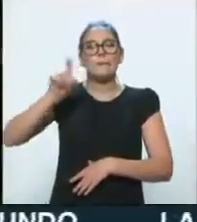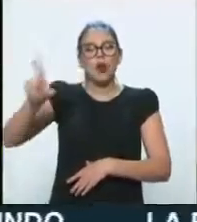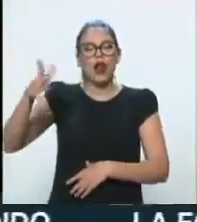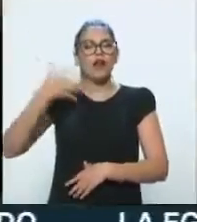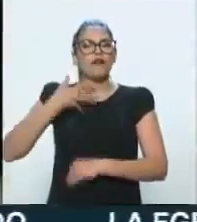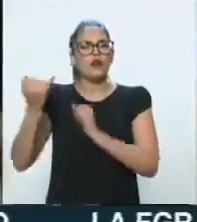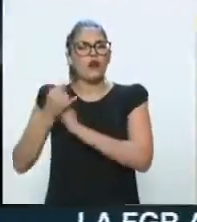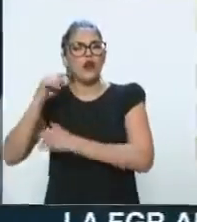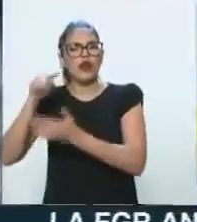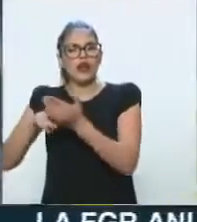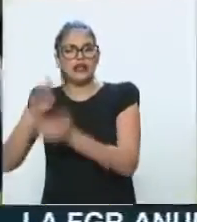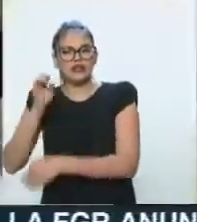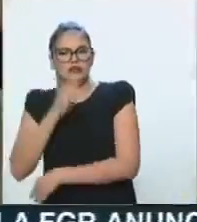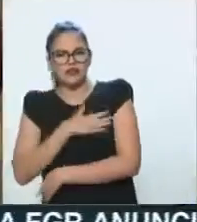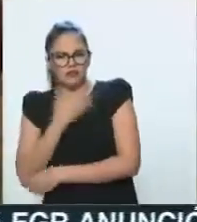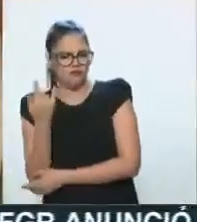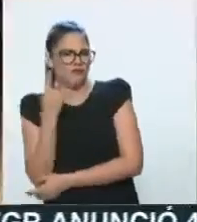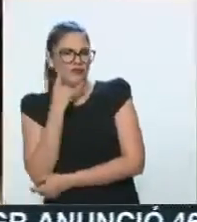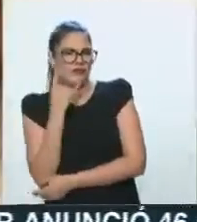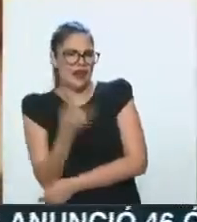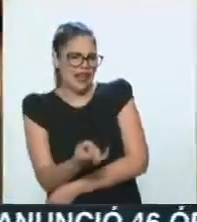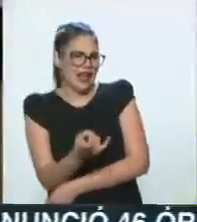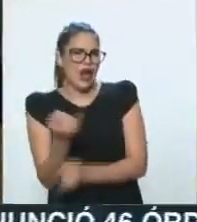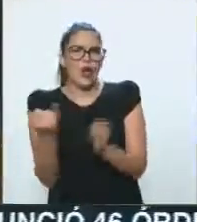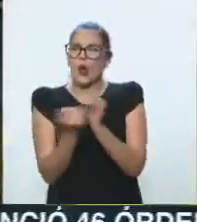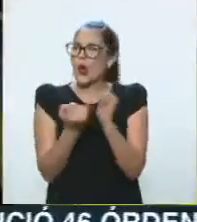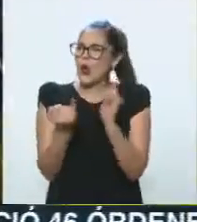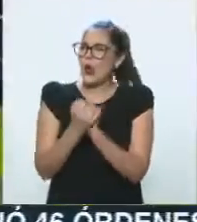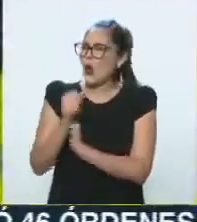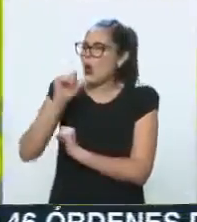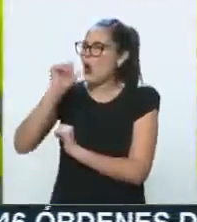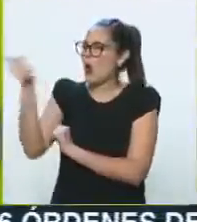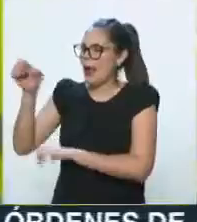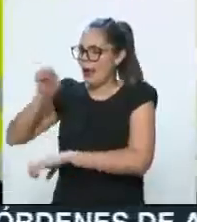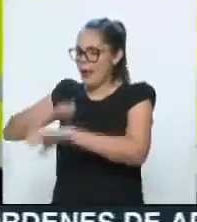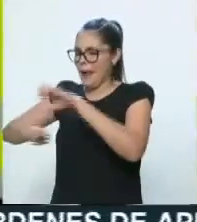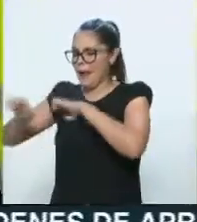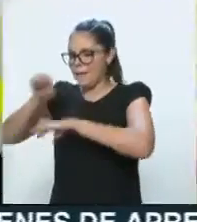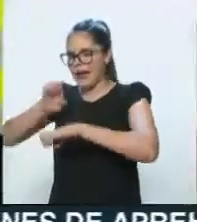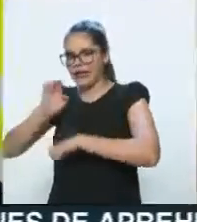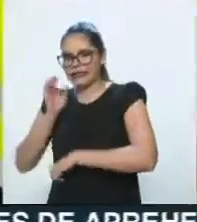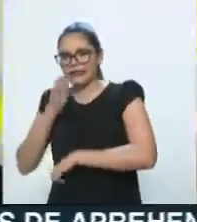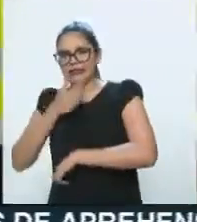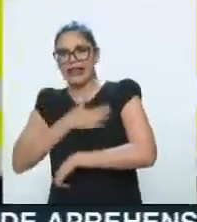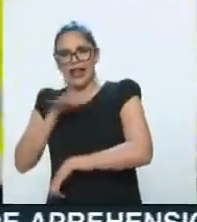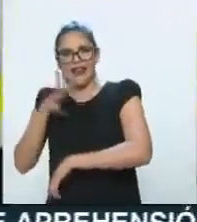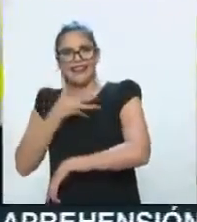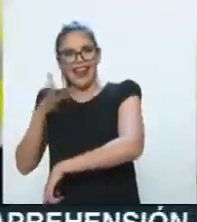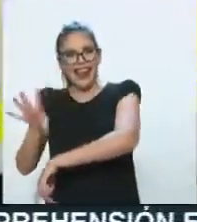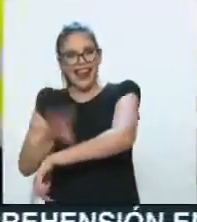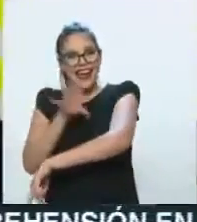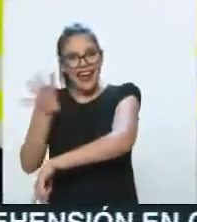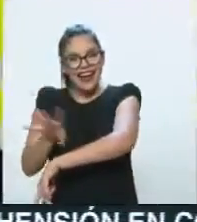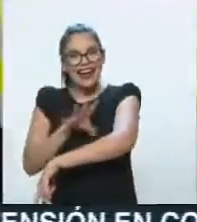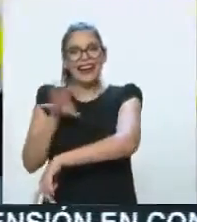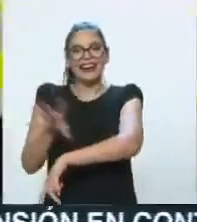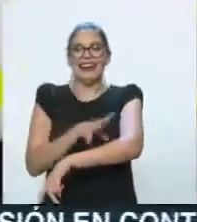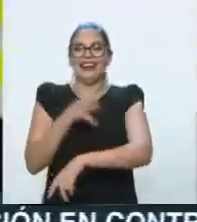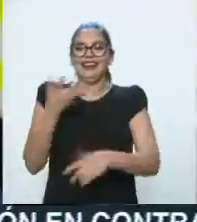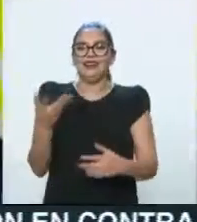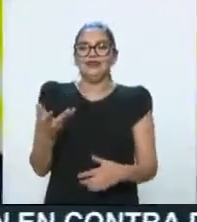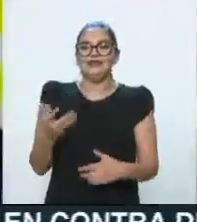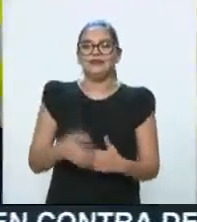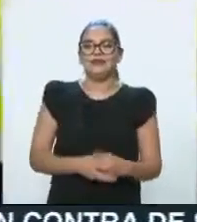curioso que las principales empresas españolas energéticas iberdrola en el